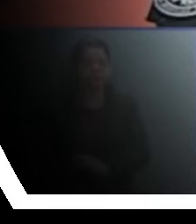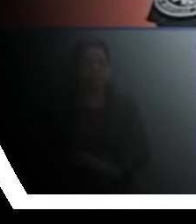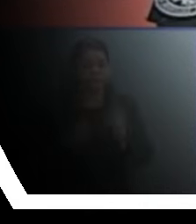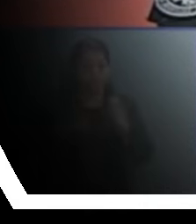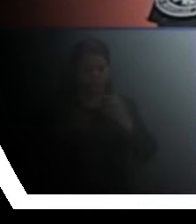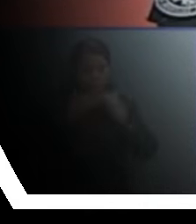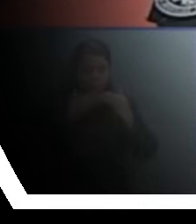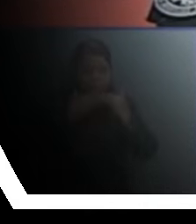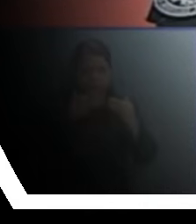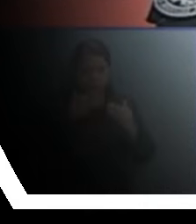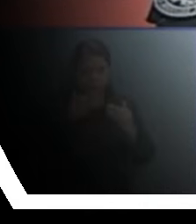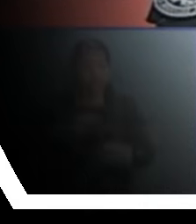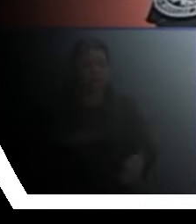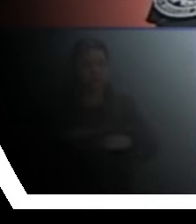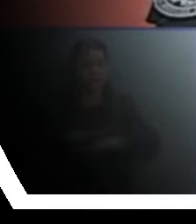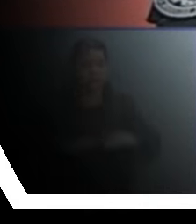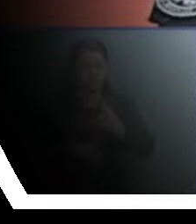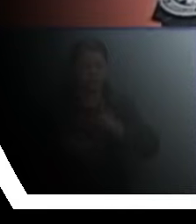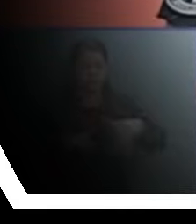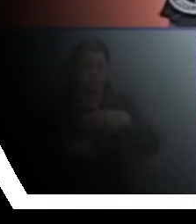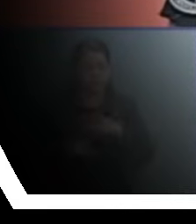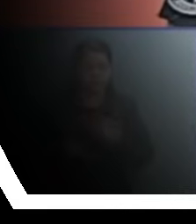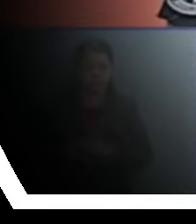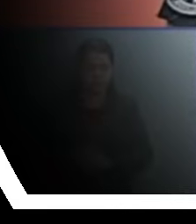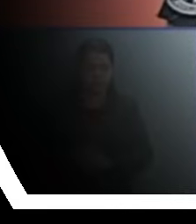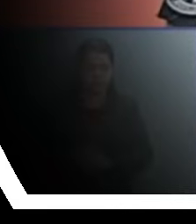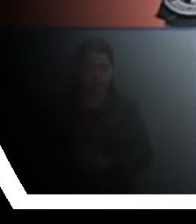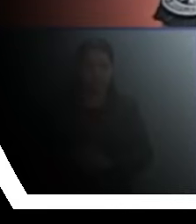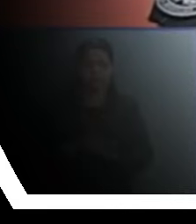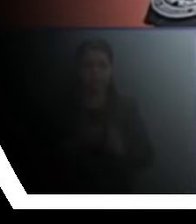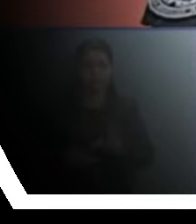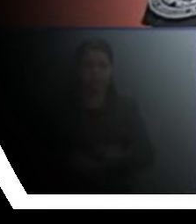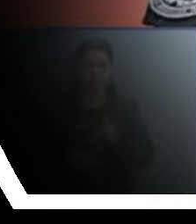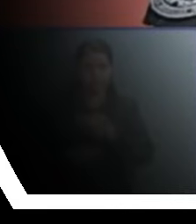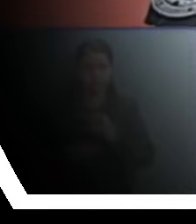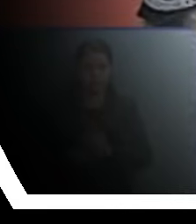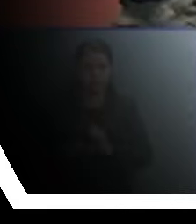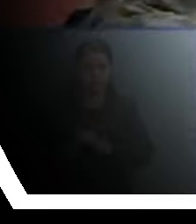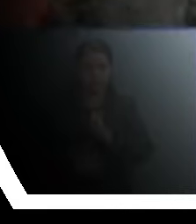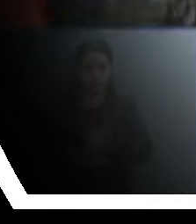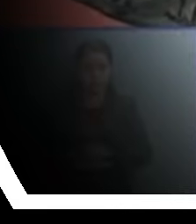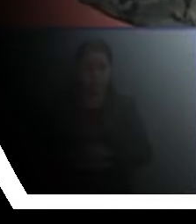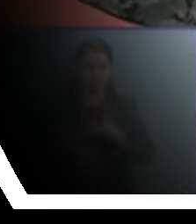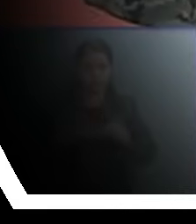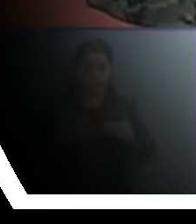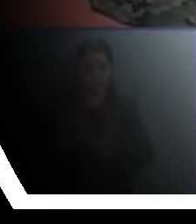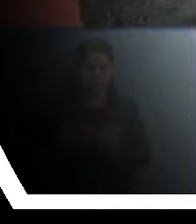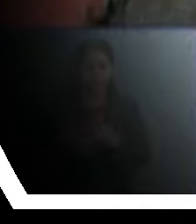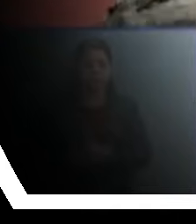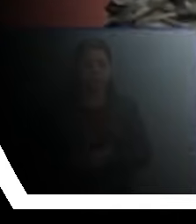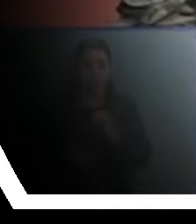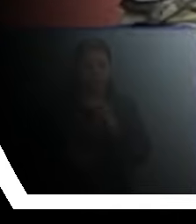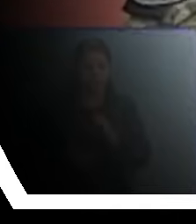que de acuerdo a la circunstancias y lo mismo lo establece el decreto ejecutivo